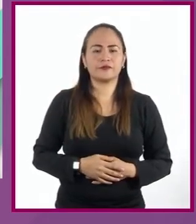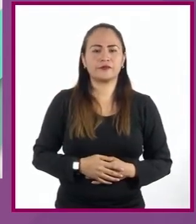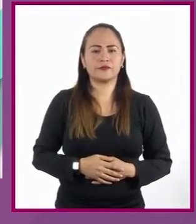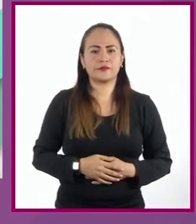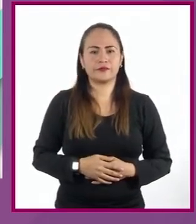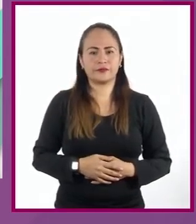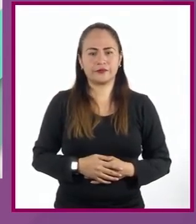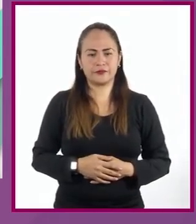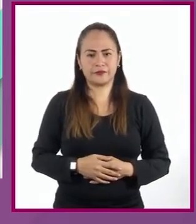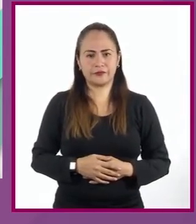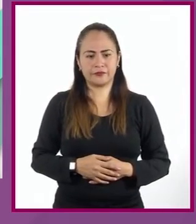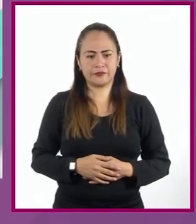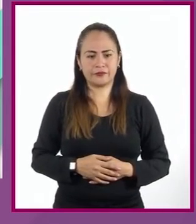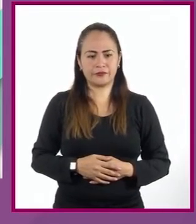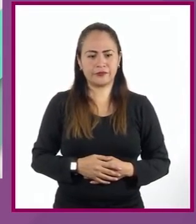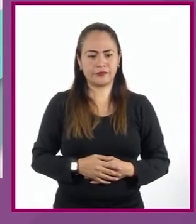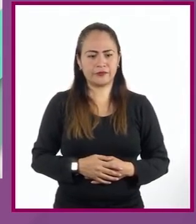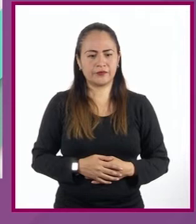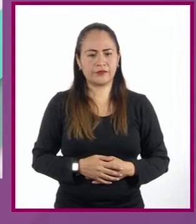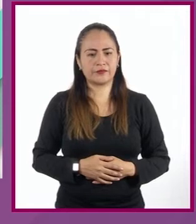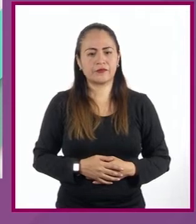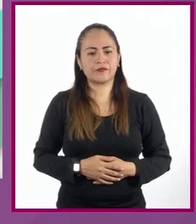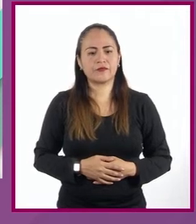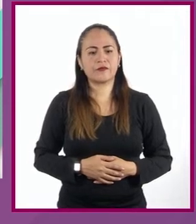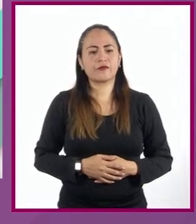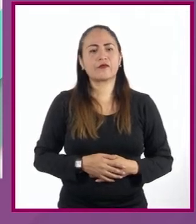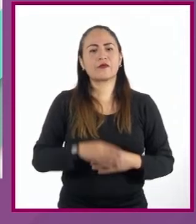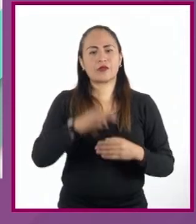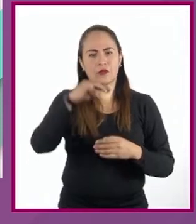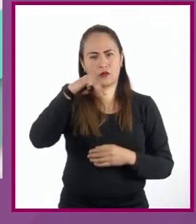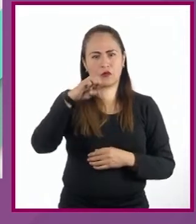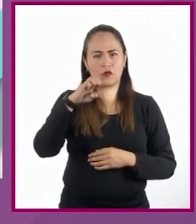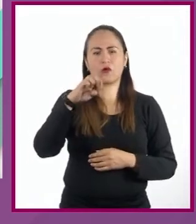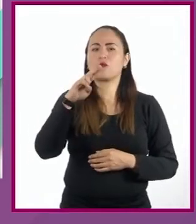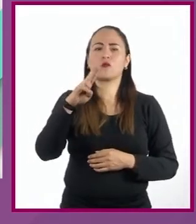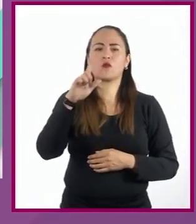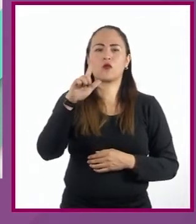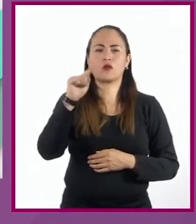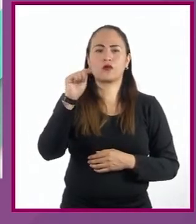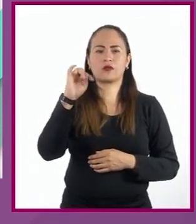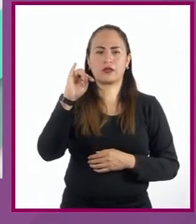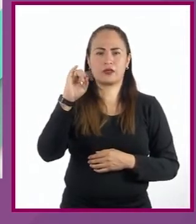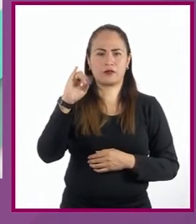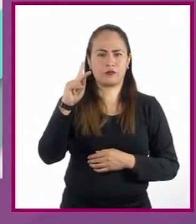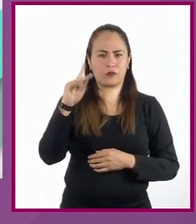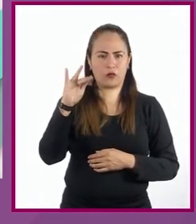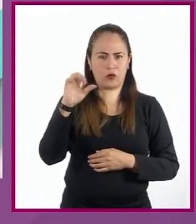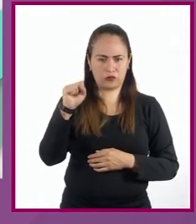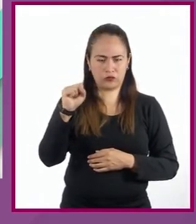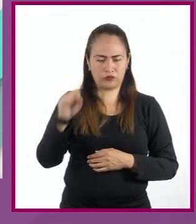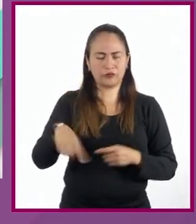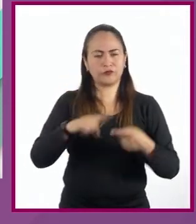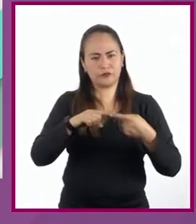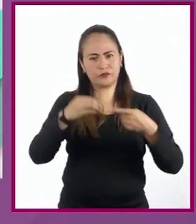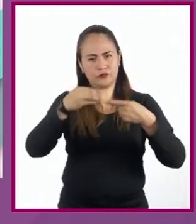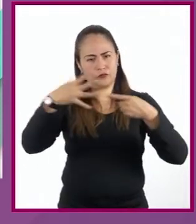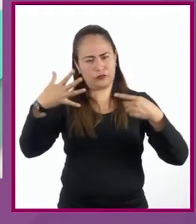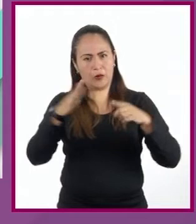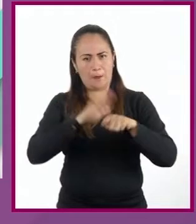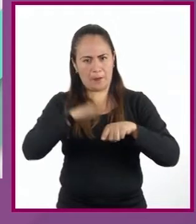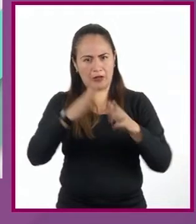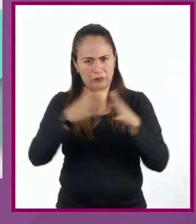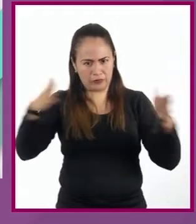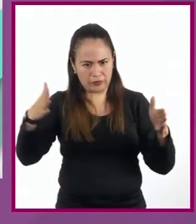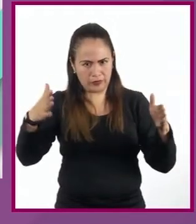0.001 metros. Para los múltiplos y submúltiplos del metro, se cumple que cada unidad de longitud es 10 veces